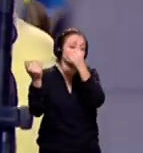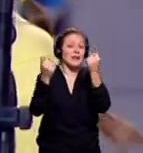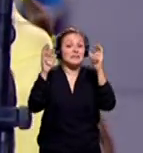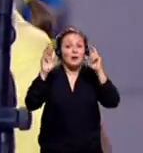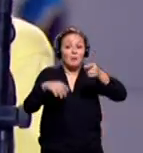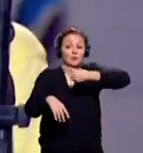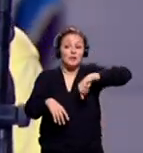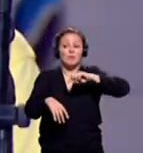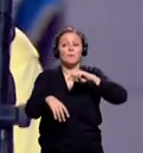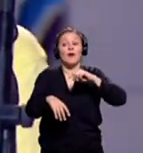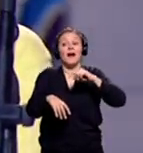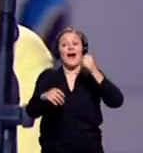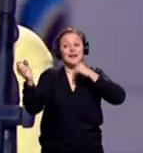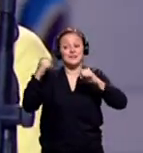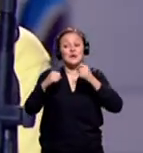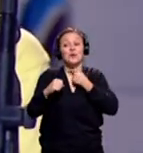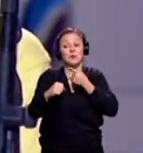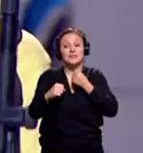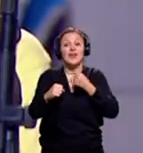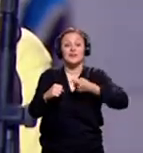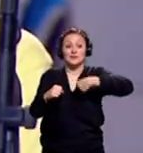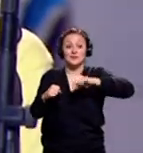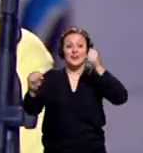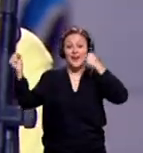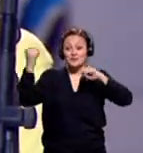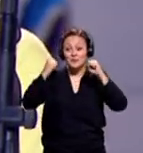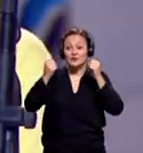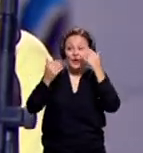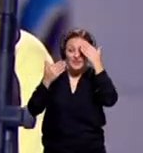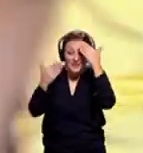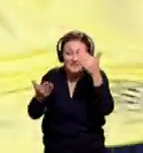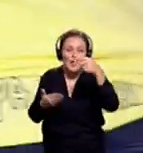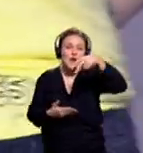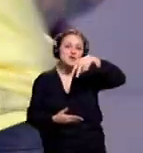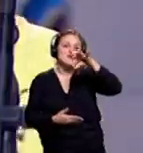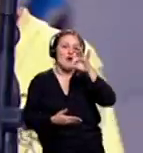actuación se la queríamos dedicar a Noé.